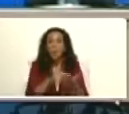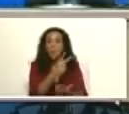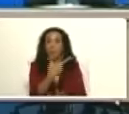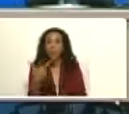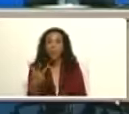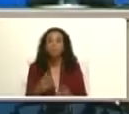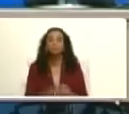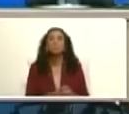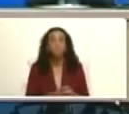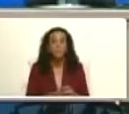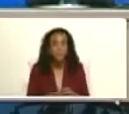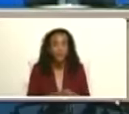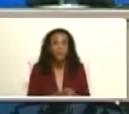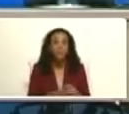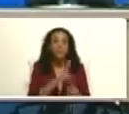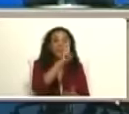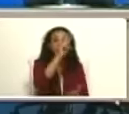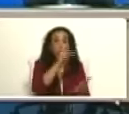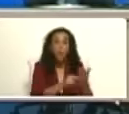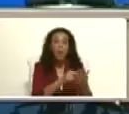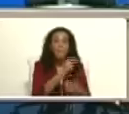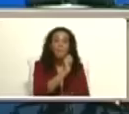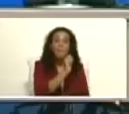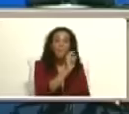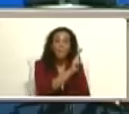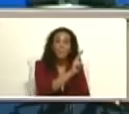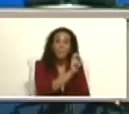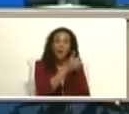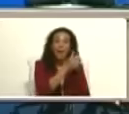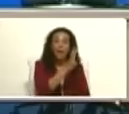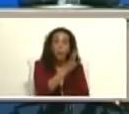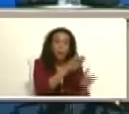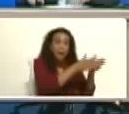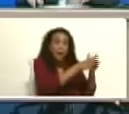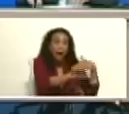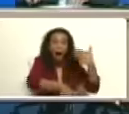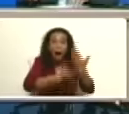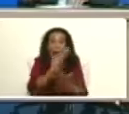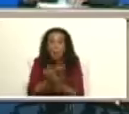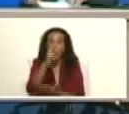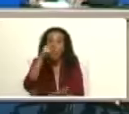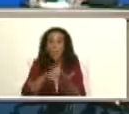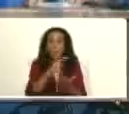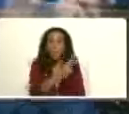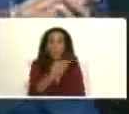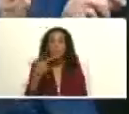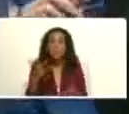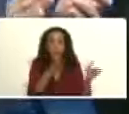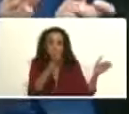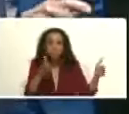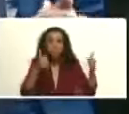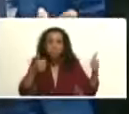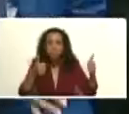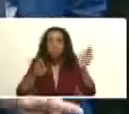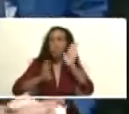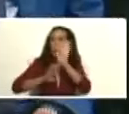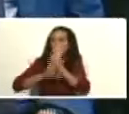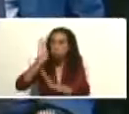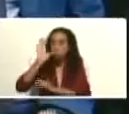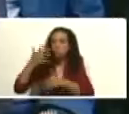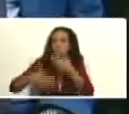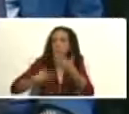Pasos e indicadores de una economía de guerra que tiene que avanzar hacia una economía